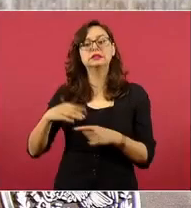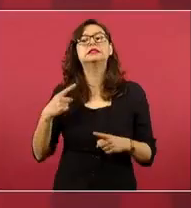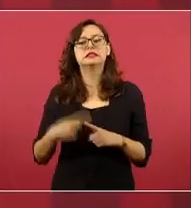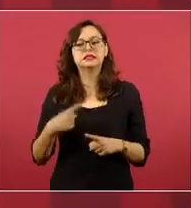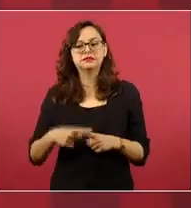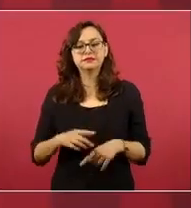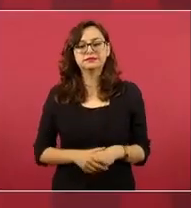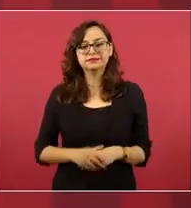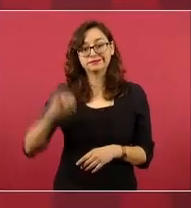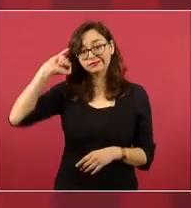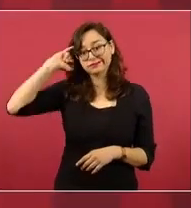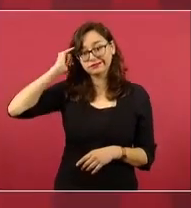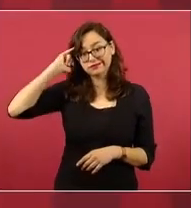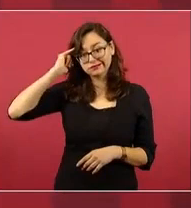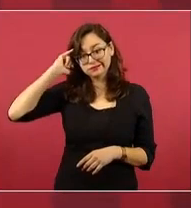los indígenas,